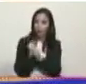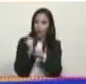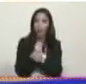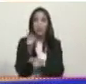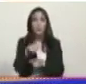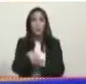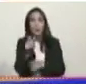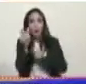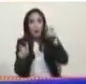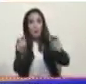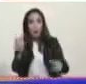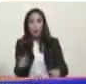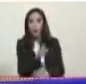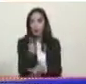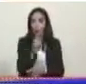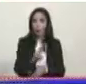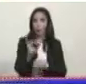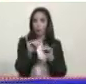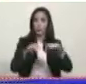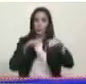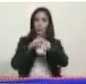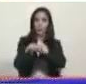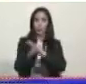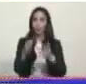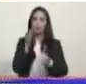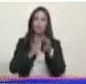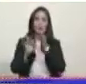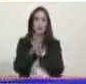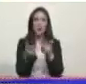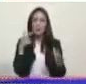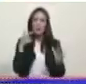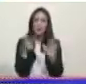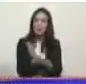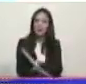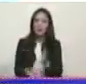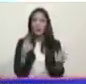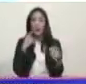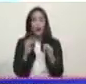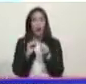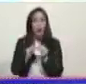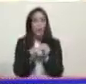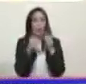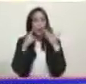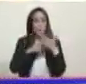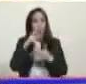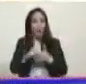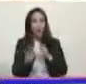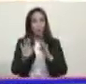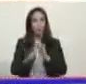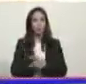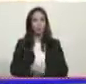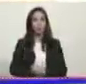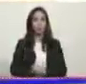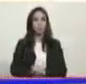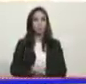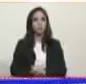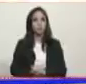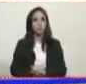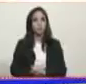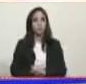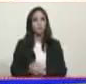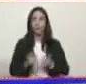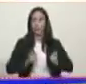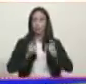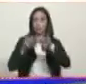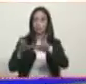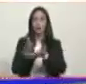usuarios. Reverol, por favor, hay que seguir perfeccionando los planes, un micrófono. Cuarto vértice está en tus